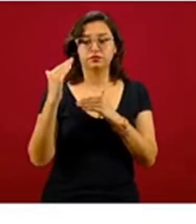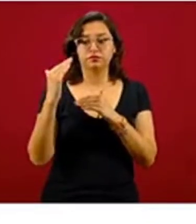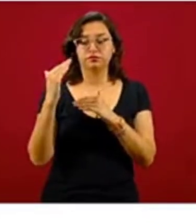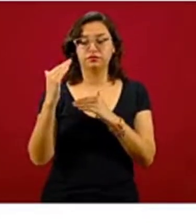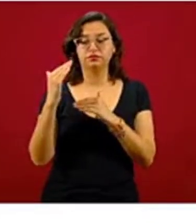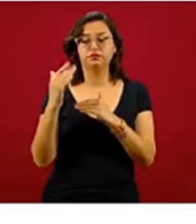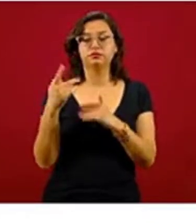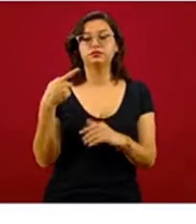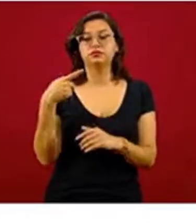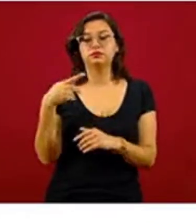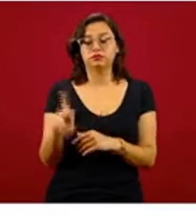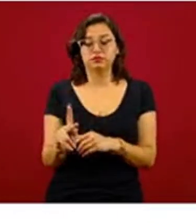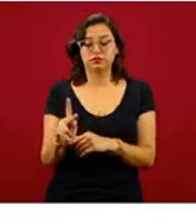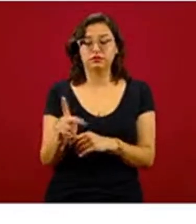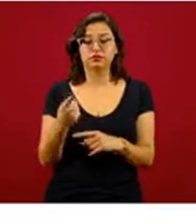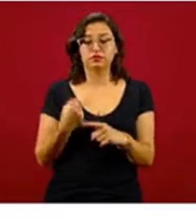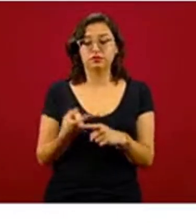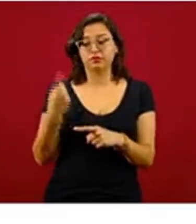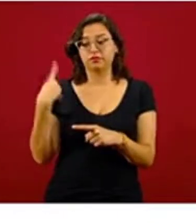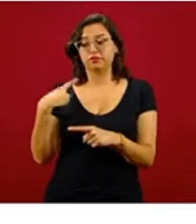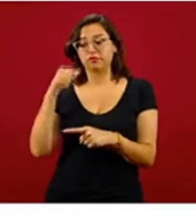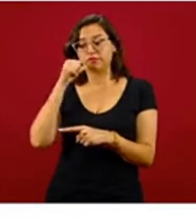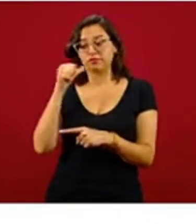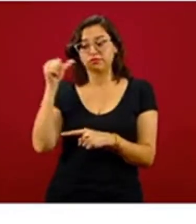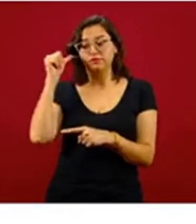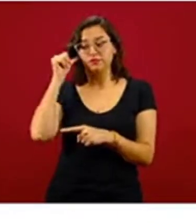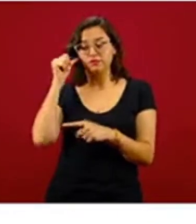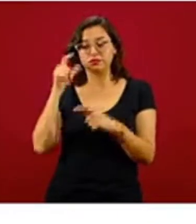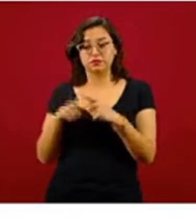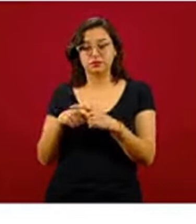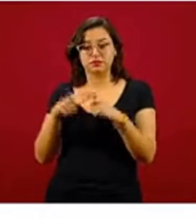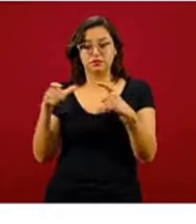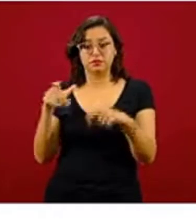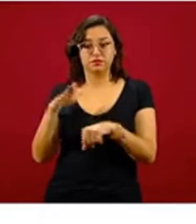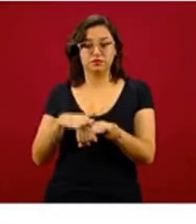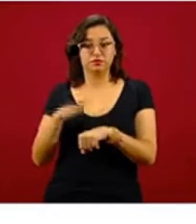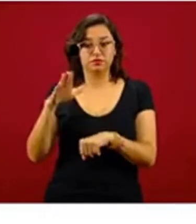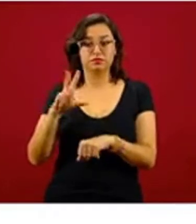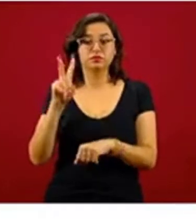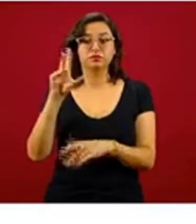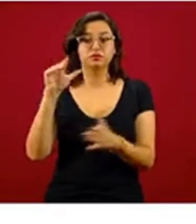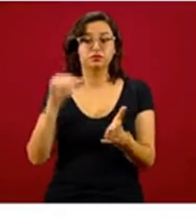la carga acumulada del día anterior sigue creciendo, pues ahora este 5% representó